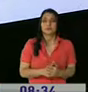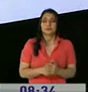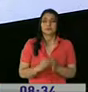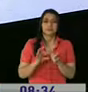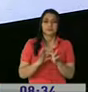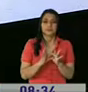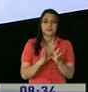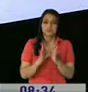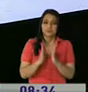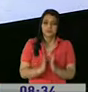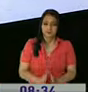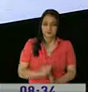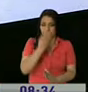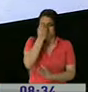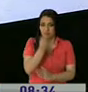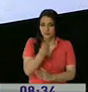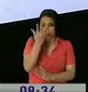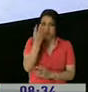días, cuéntenos.